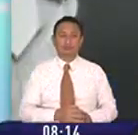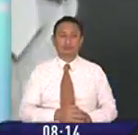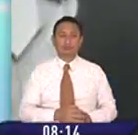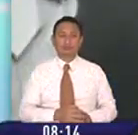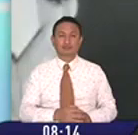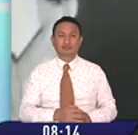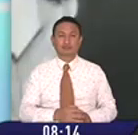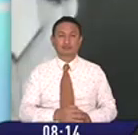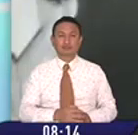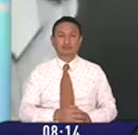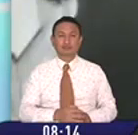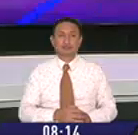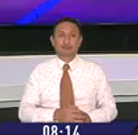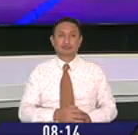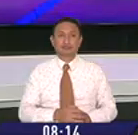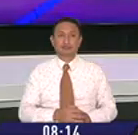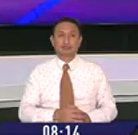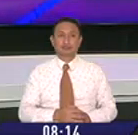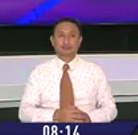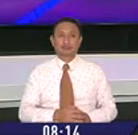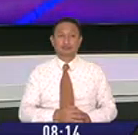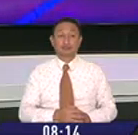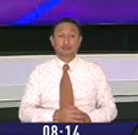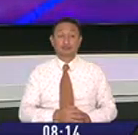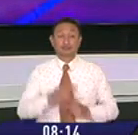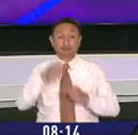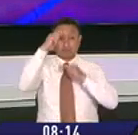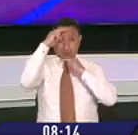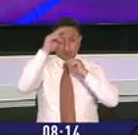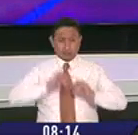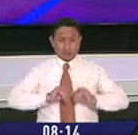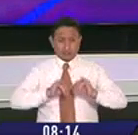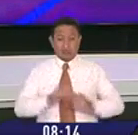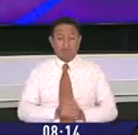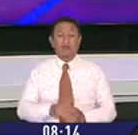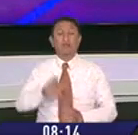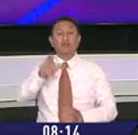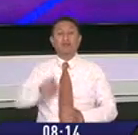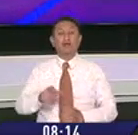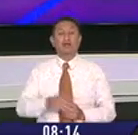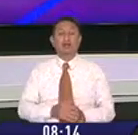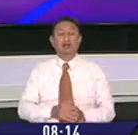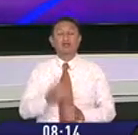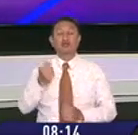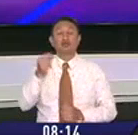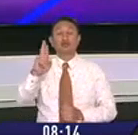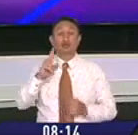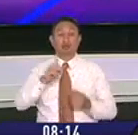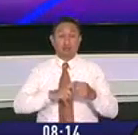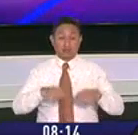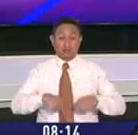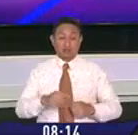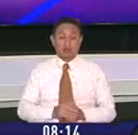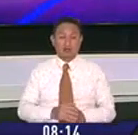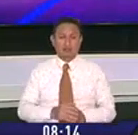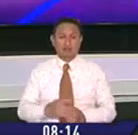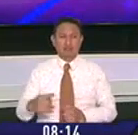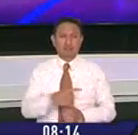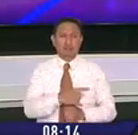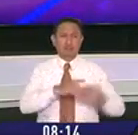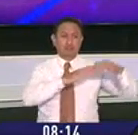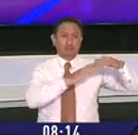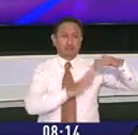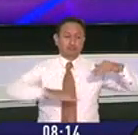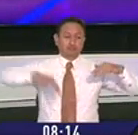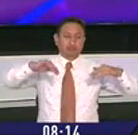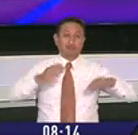Informó Priscila Cadena. Más noticias de la comunidad. Los moradores de Turubamba, al sur de Quito, denuncian un socavón que apareció